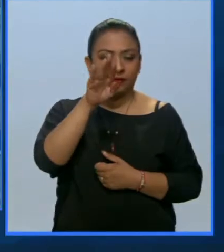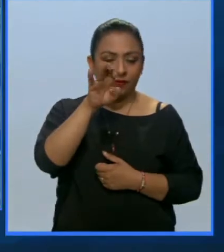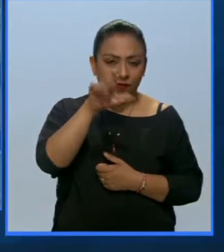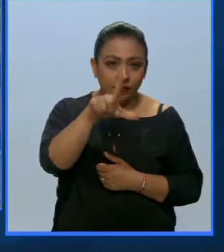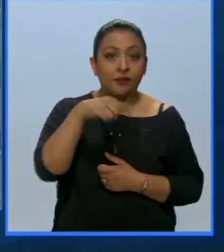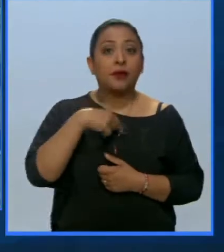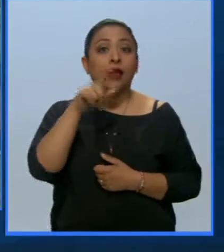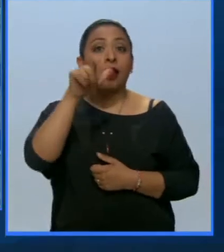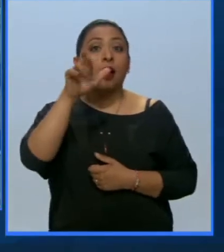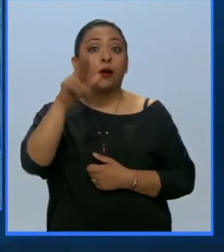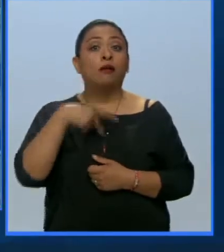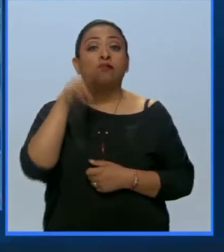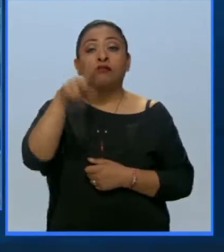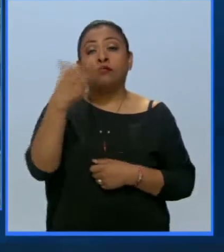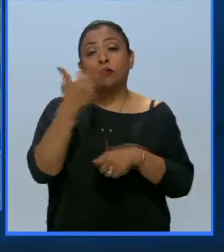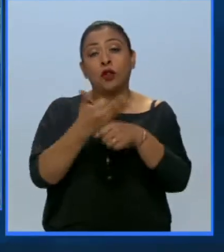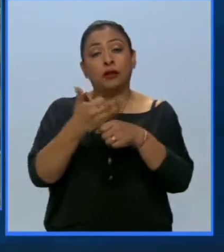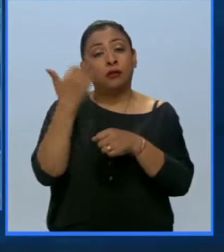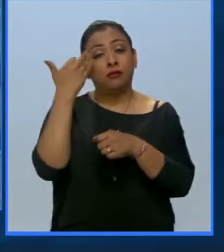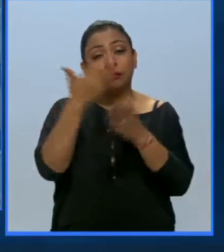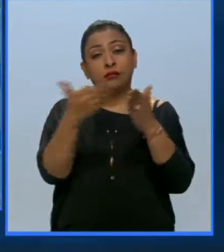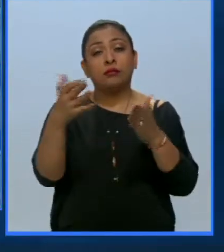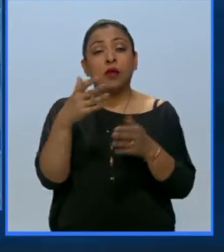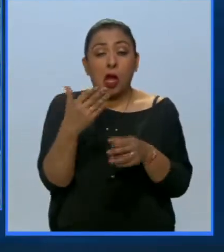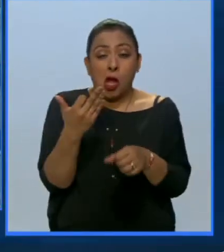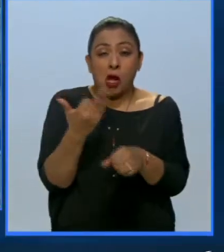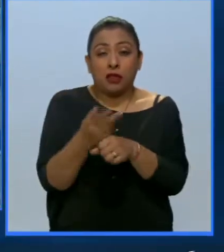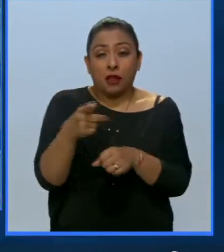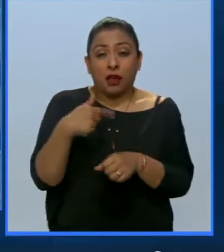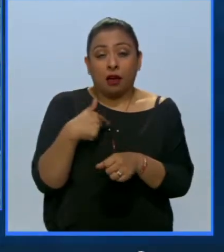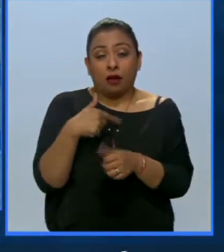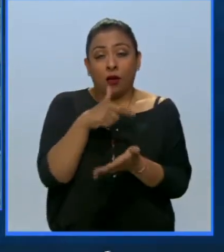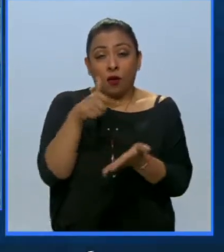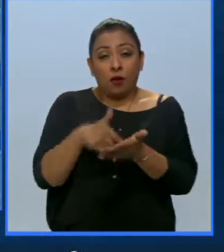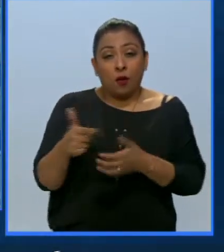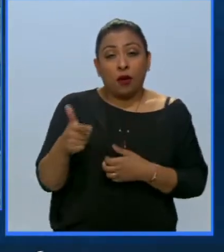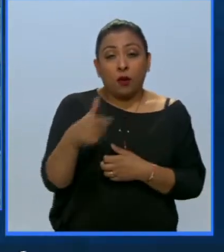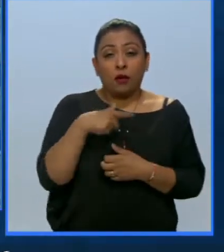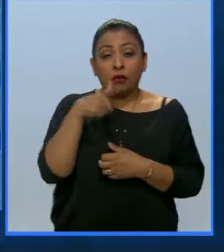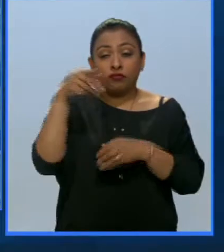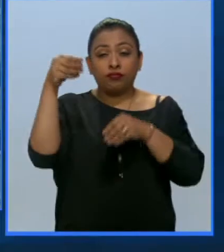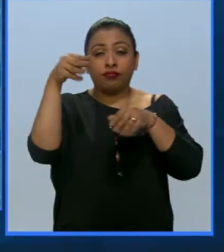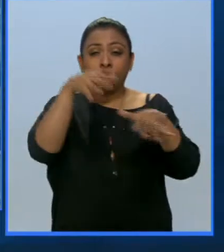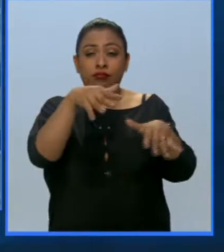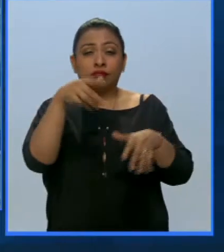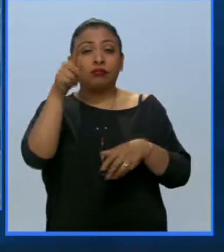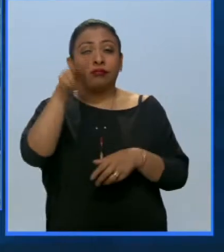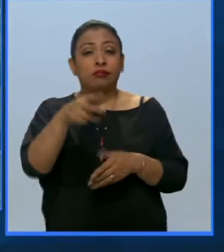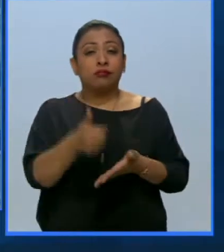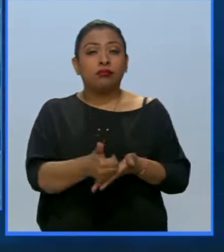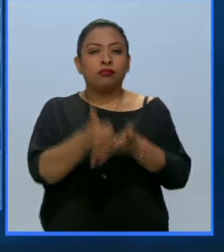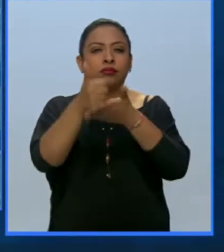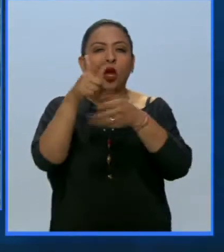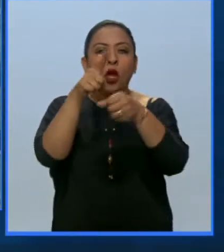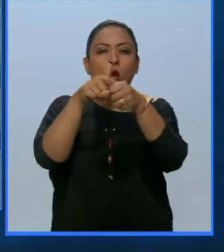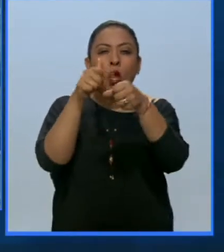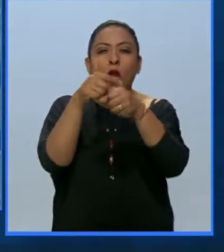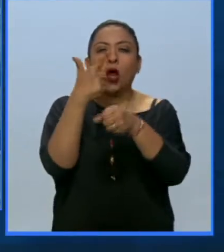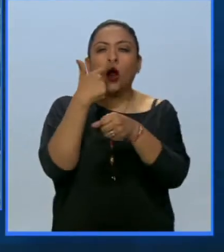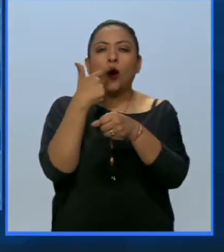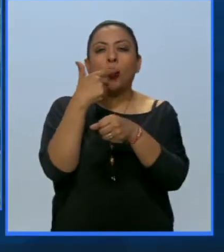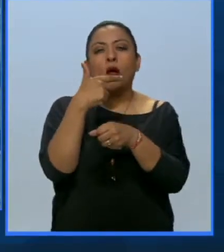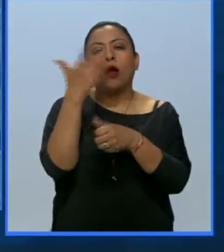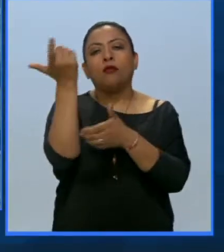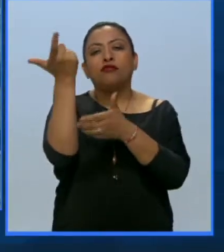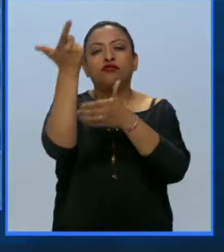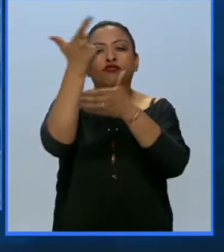Laura? Así es un momento maravilloso en este instante en Guanajuato, con esta luz de perihelio que nos permite estos colores rojizos al